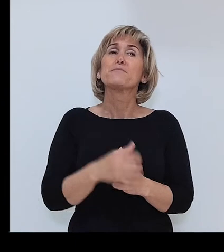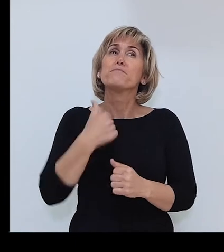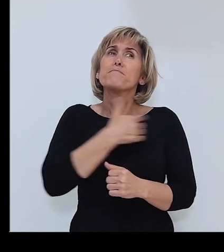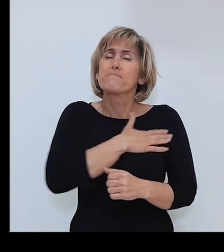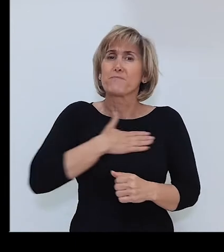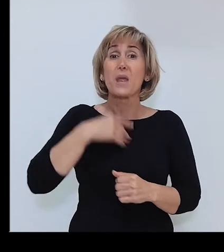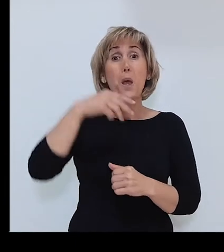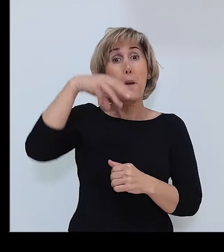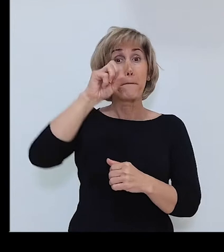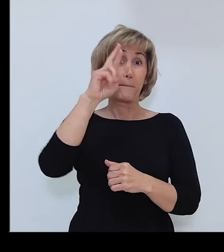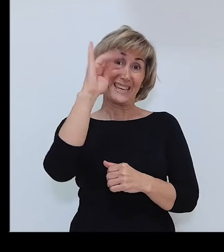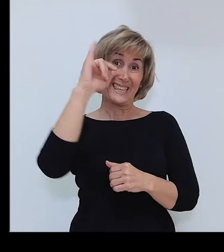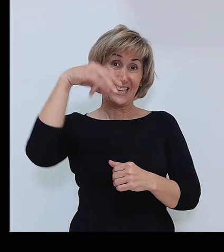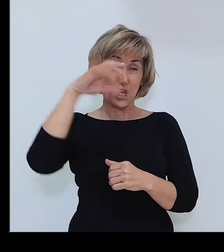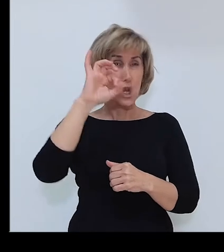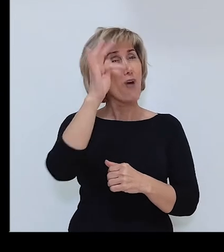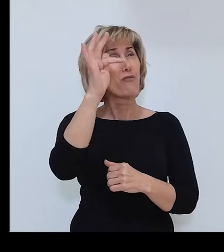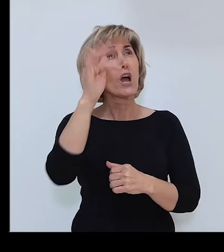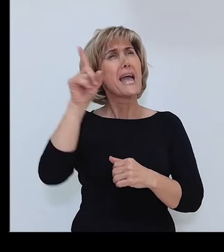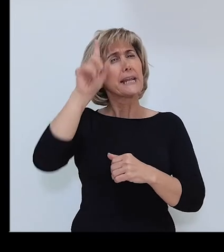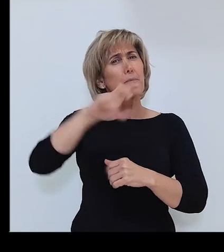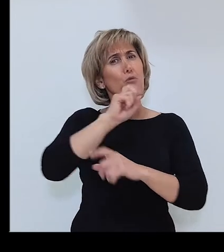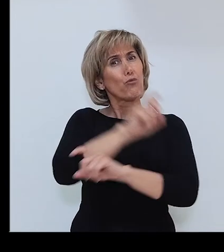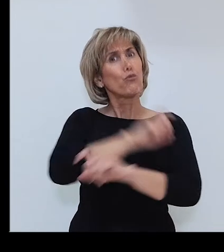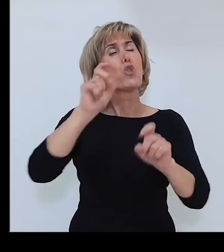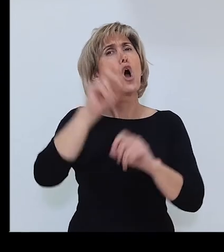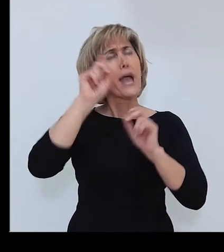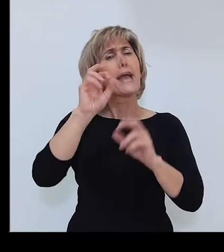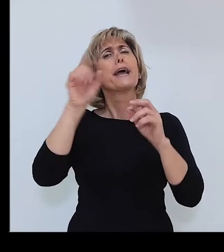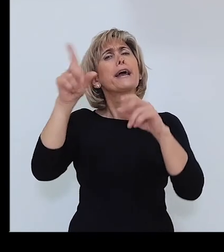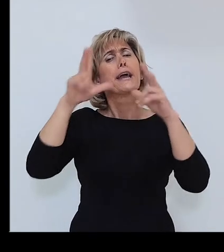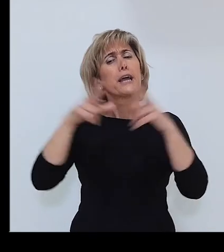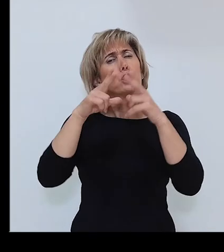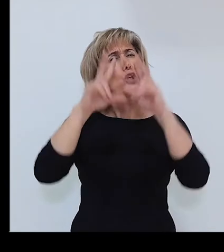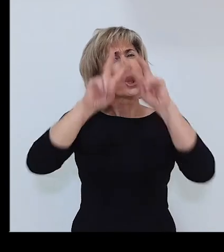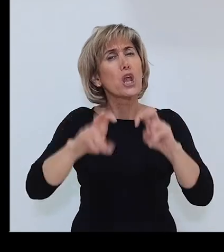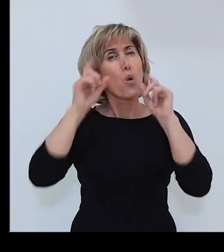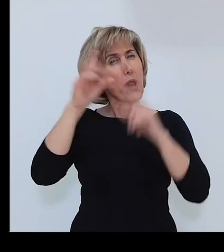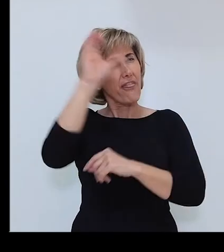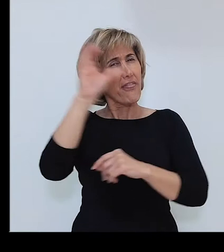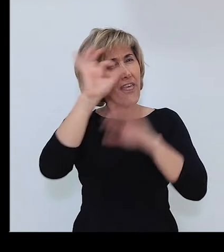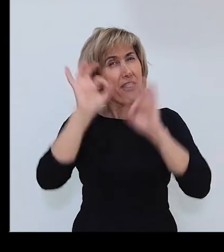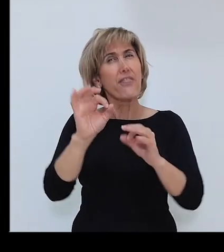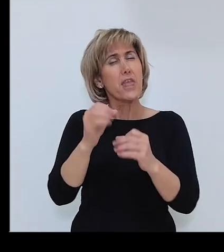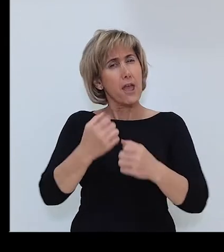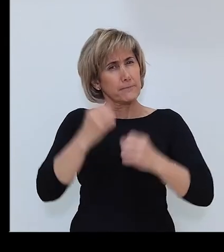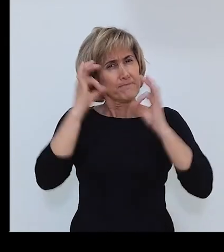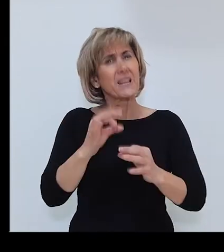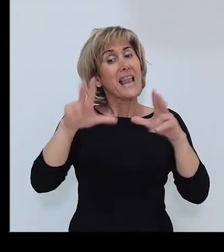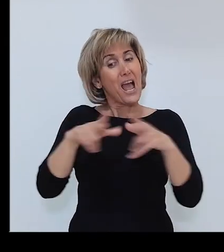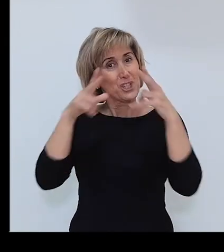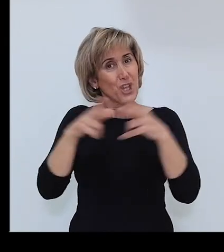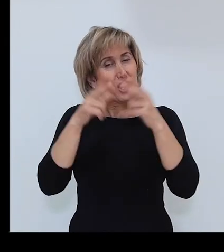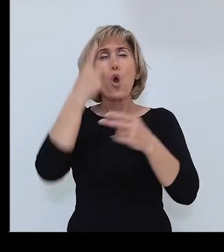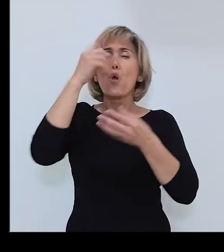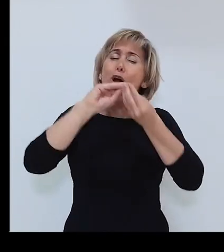que Harriet Martineau fundó una sociología, fundó una ciencia empírica de la sociedad, una forma